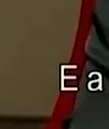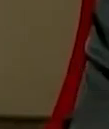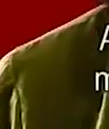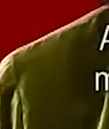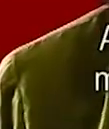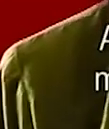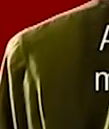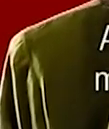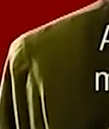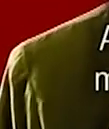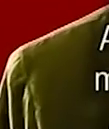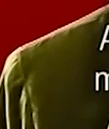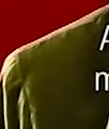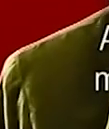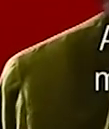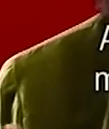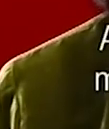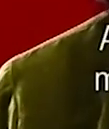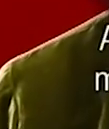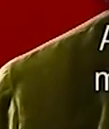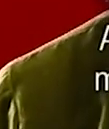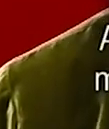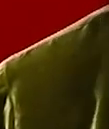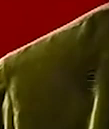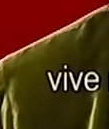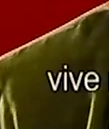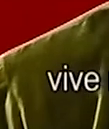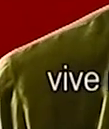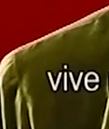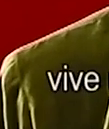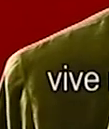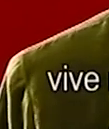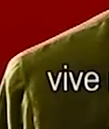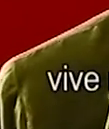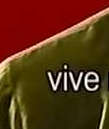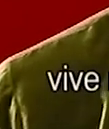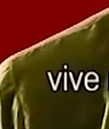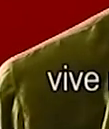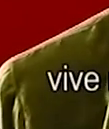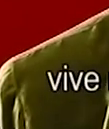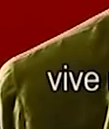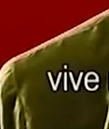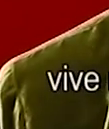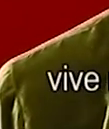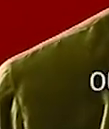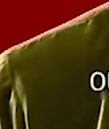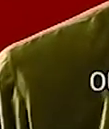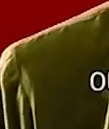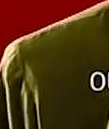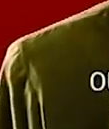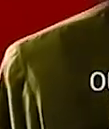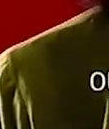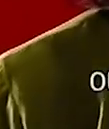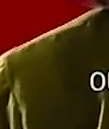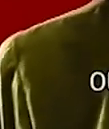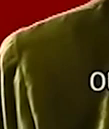de sí? Paula vive dentro de mí, pero también vive en el mundo, porque vive en el libro, vive en la gente que me escribe, que me